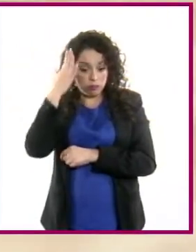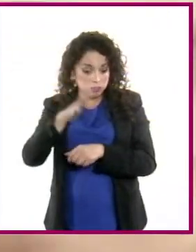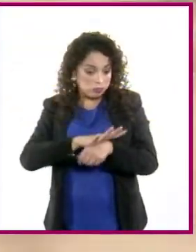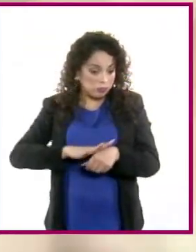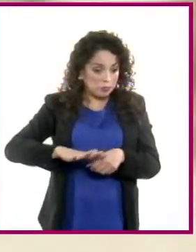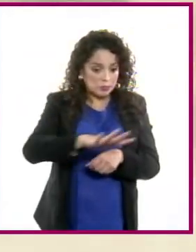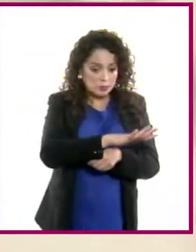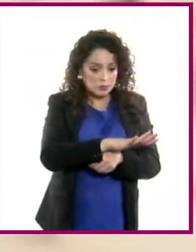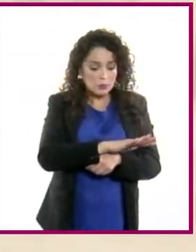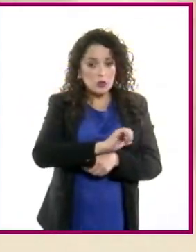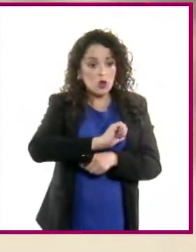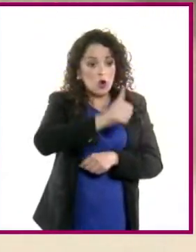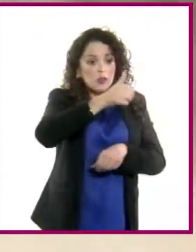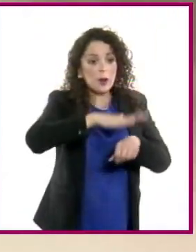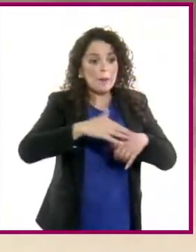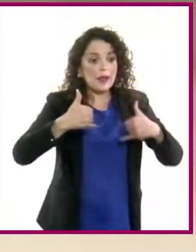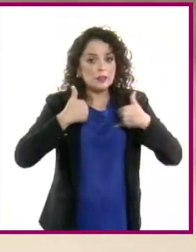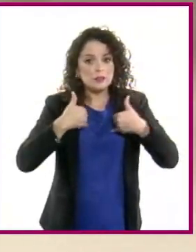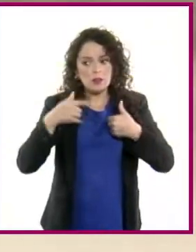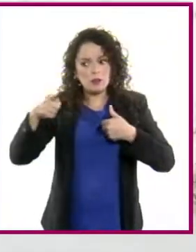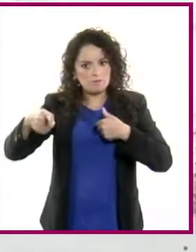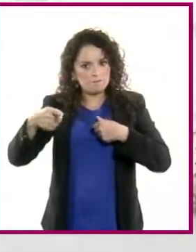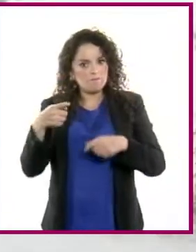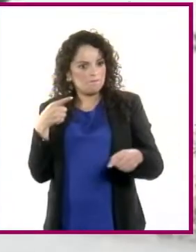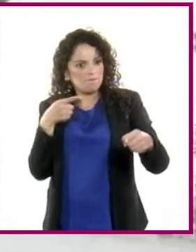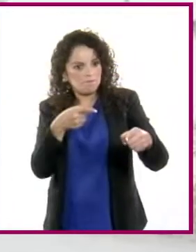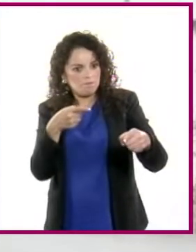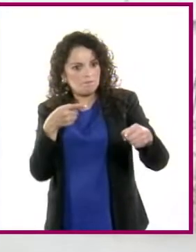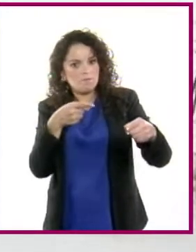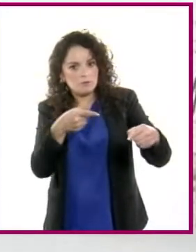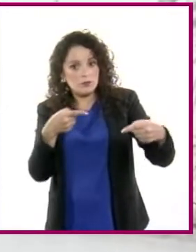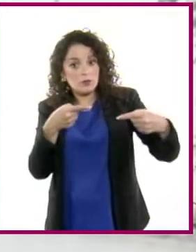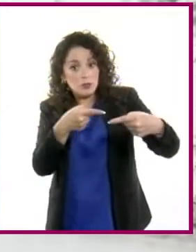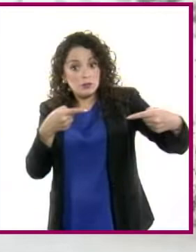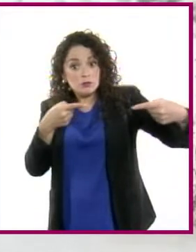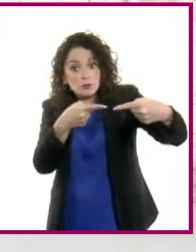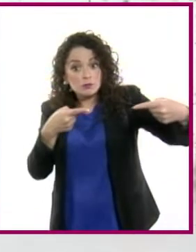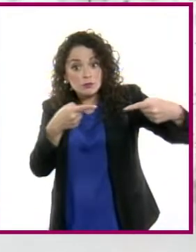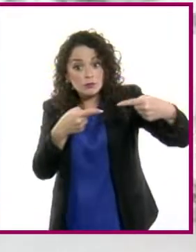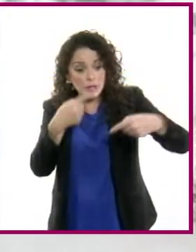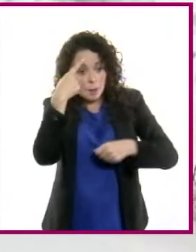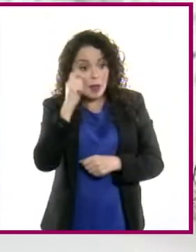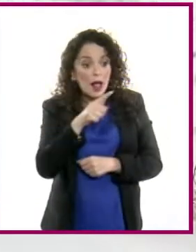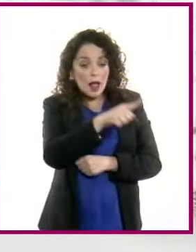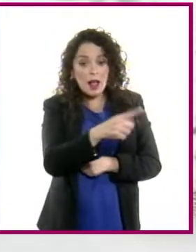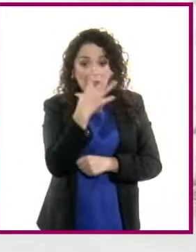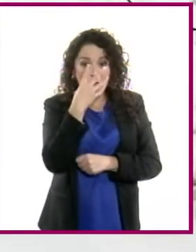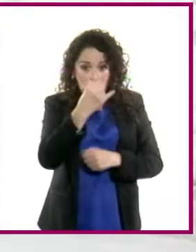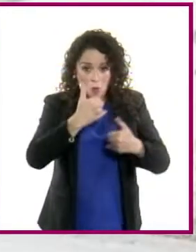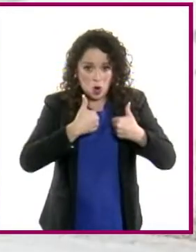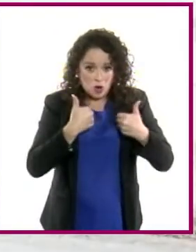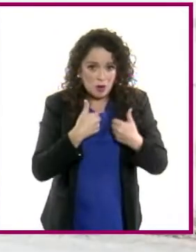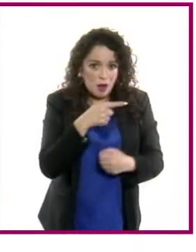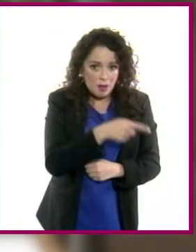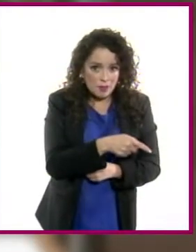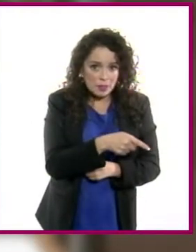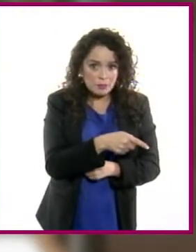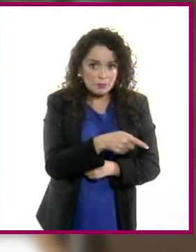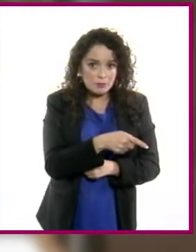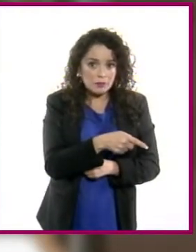lobo más joven que está intentando retarlo, para que ese lobo joven se mantenga en la posición que ha tenido hasta